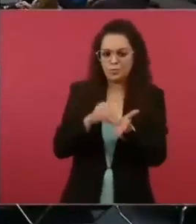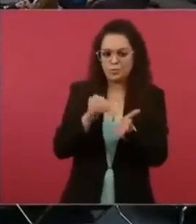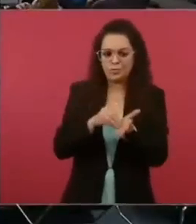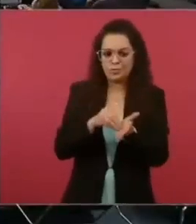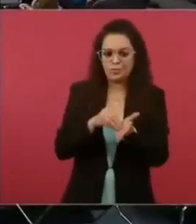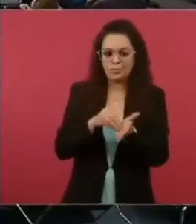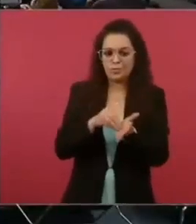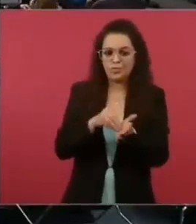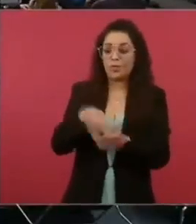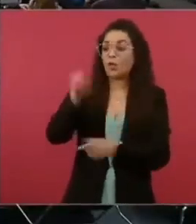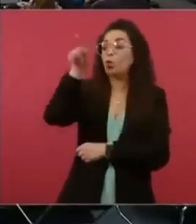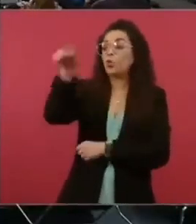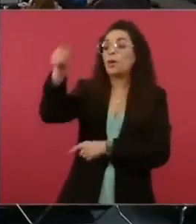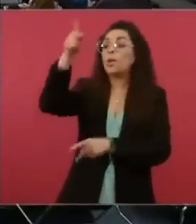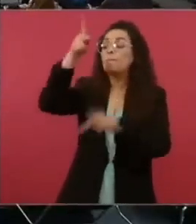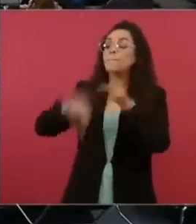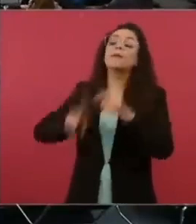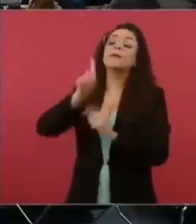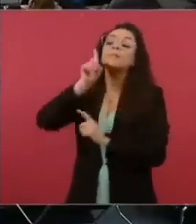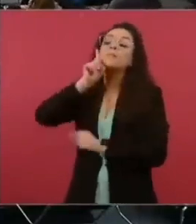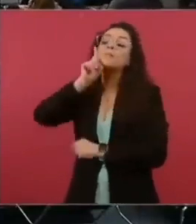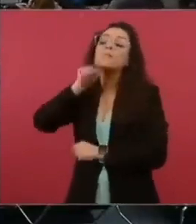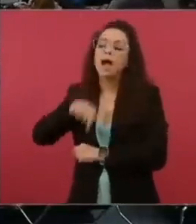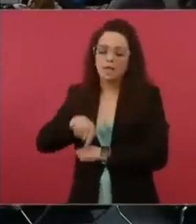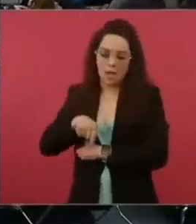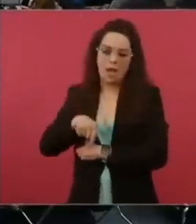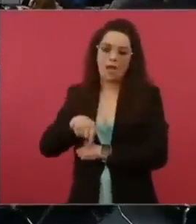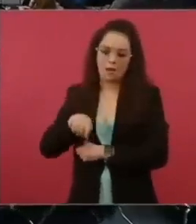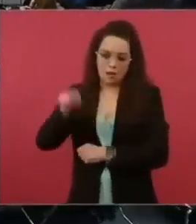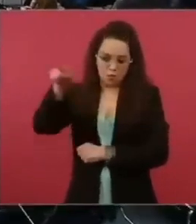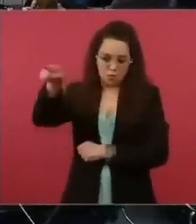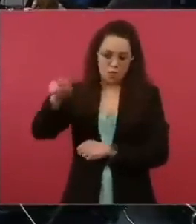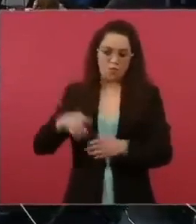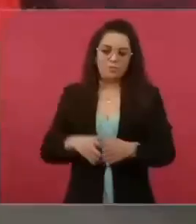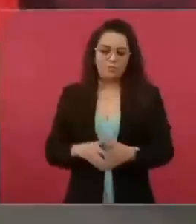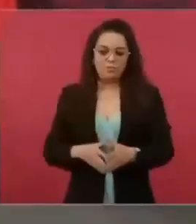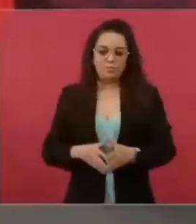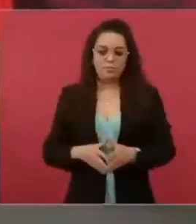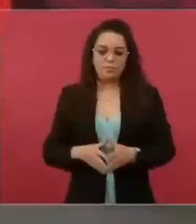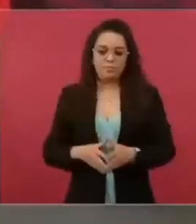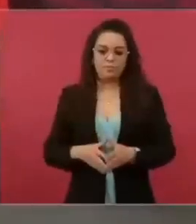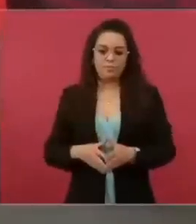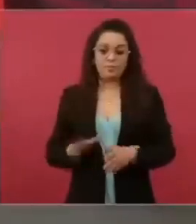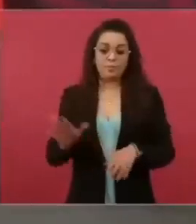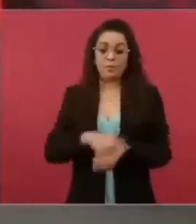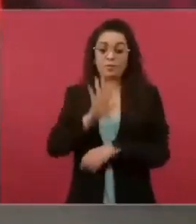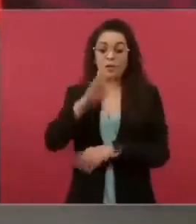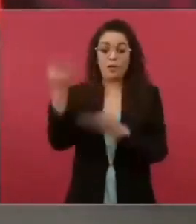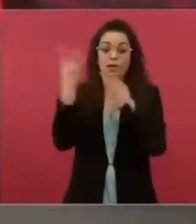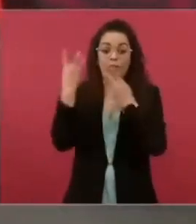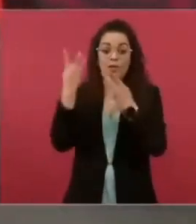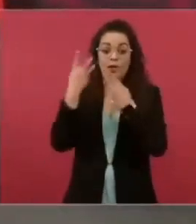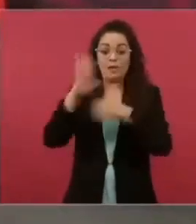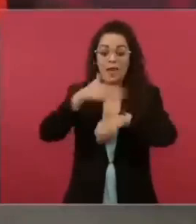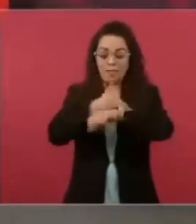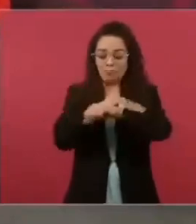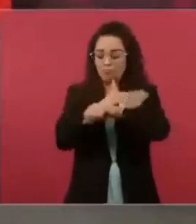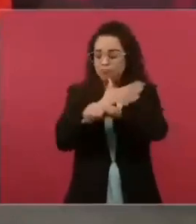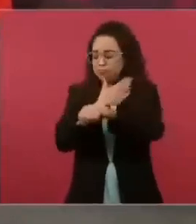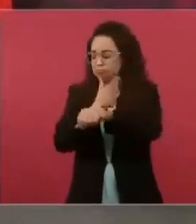Tú te quedas para mañana, porque sí, si no, nos van a regañar, ya se nos pasó el